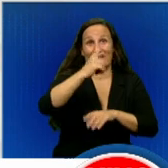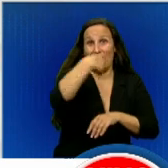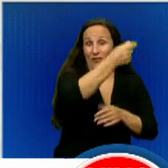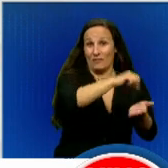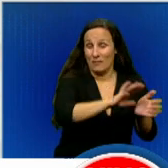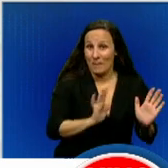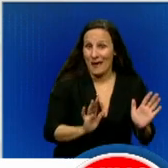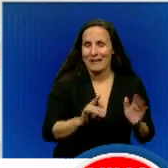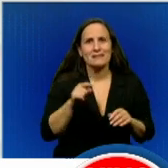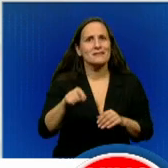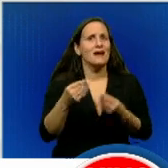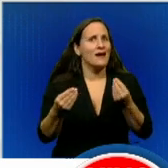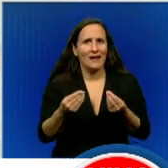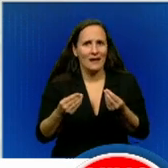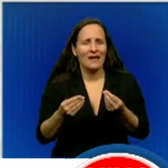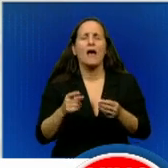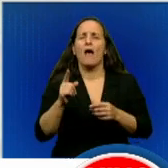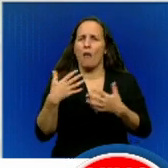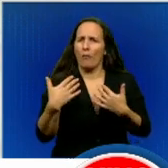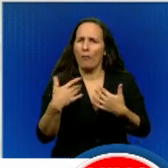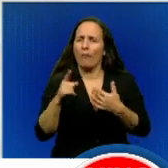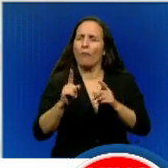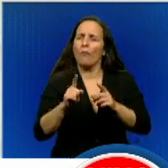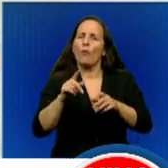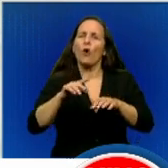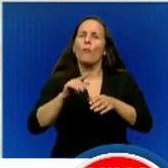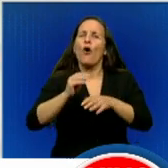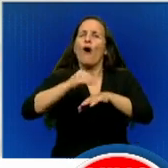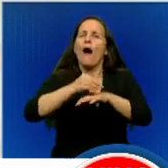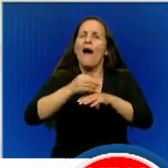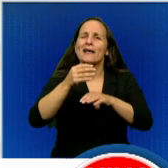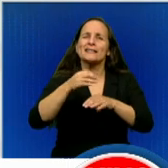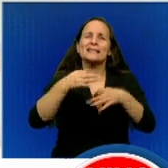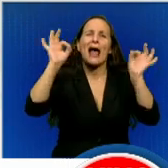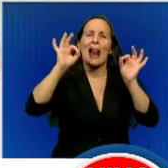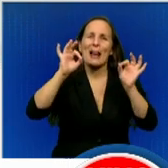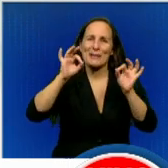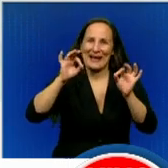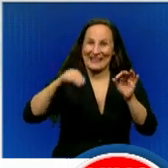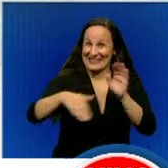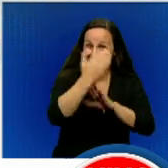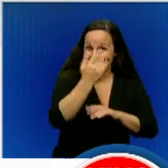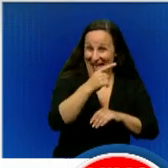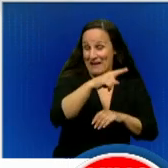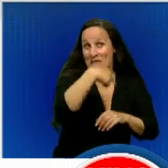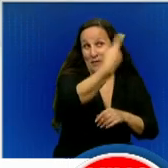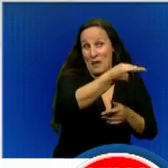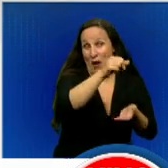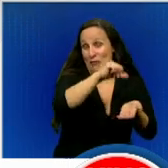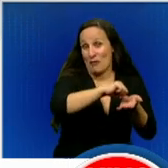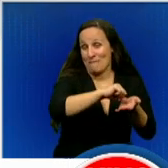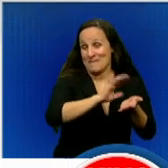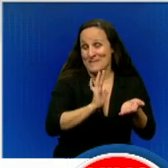todas sus fuerzas intactas salir de una zancada y salvarse y hoy están desarrollando su actividad